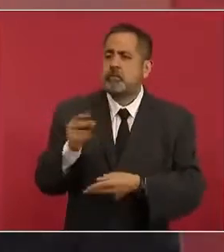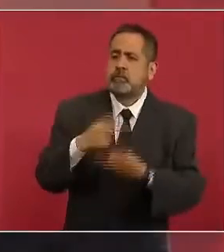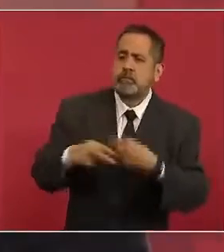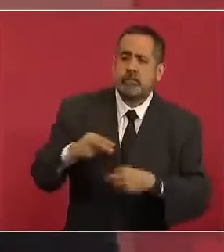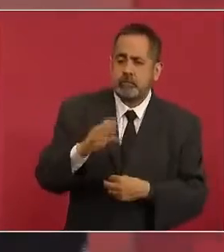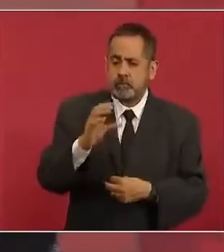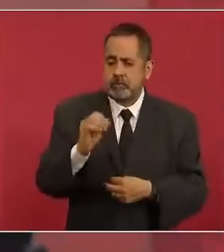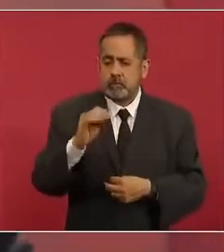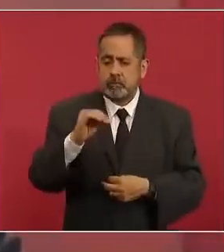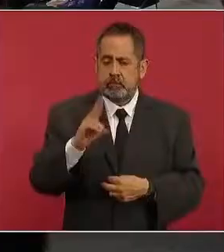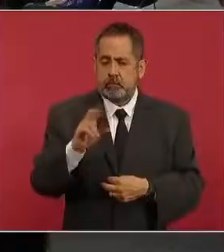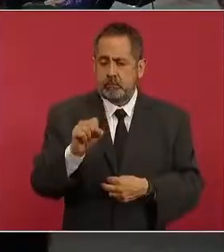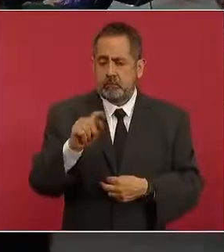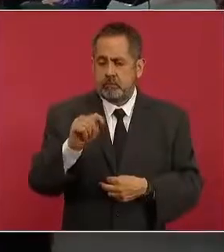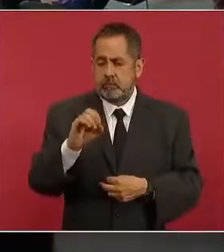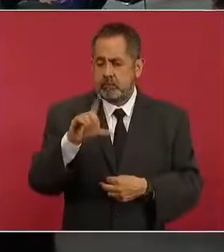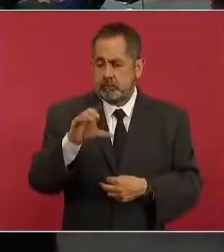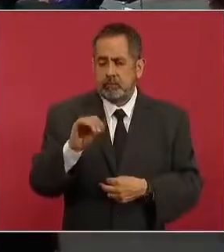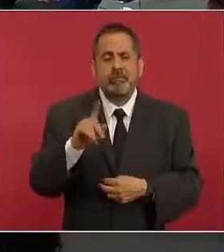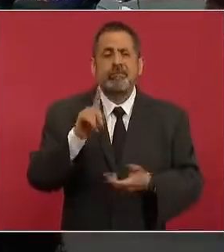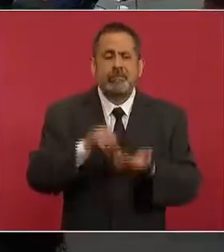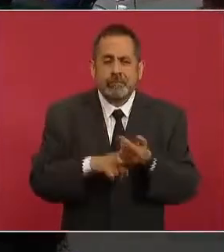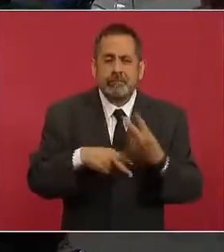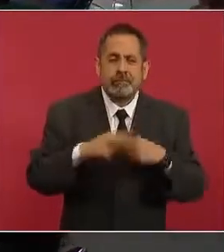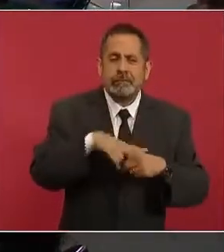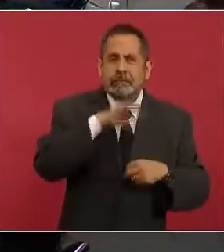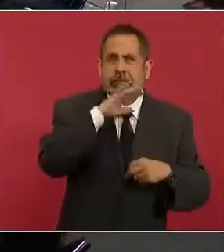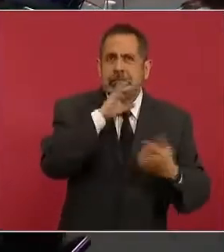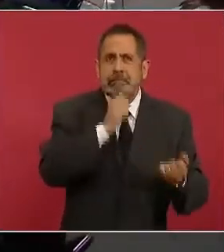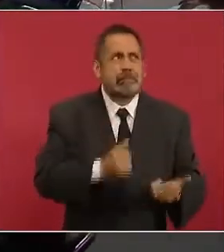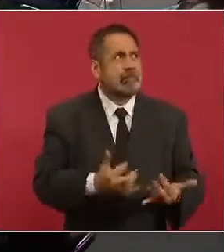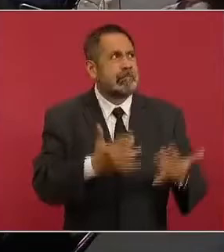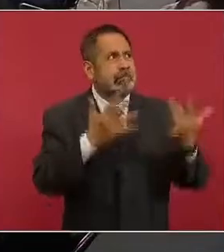significa? No producir contaminantes,